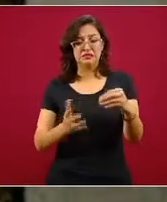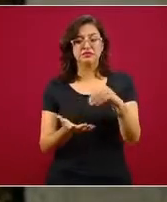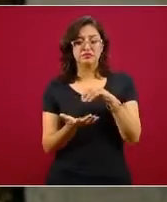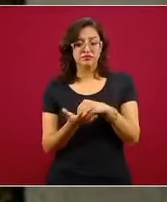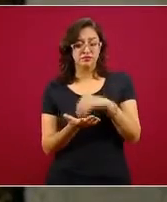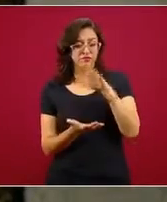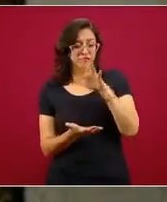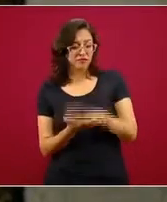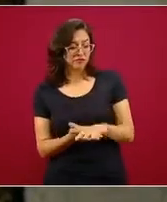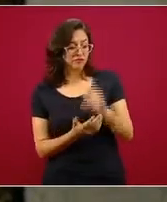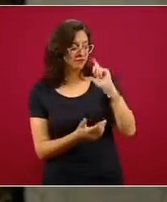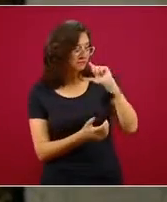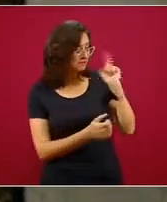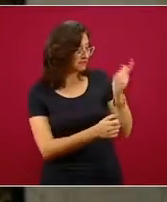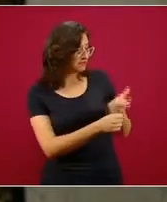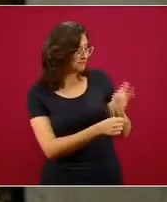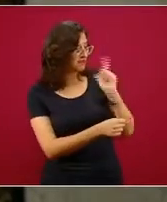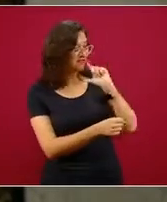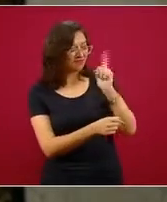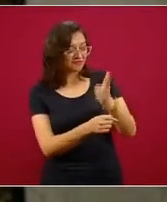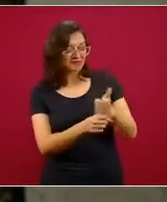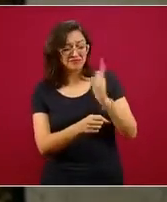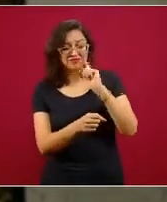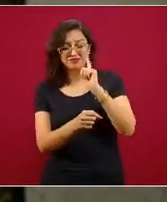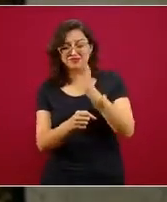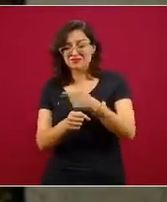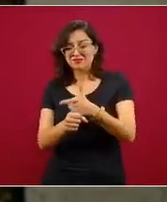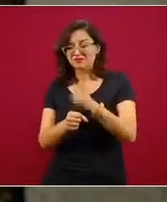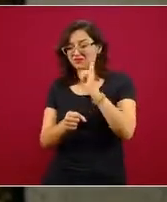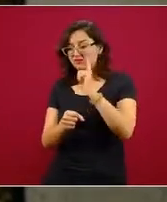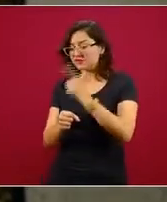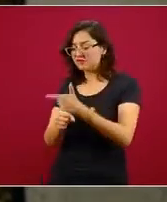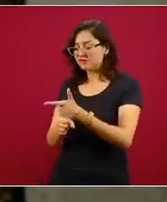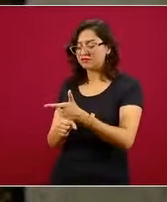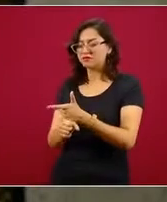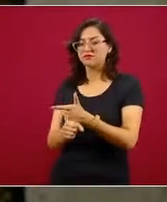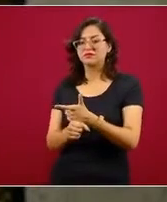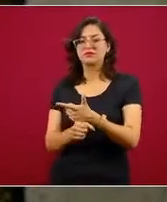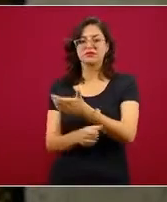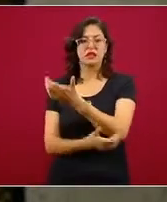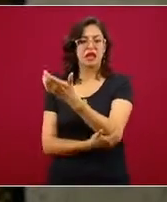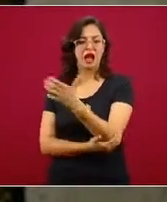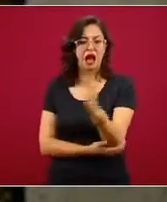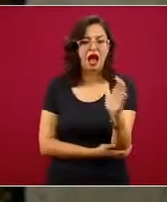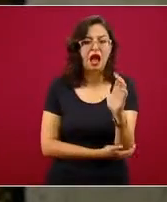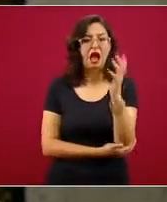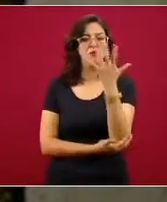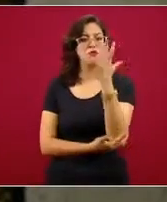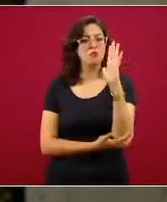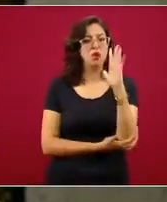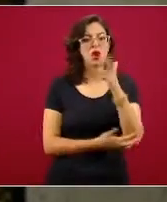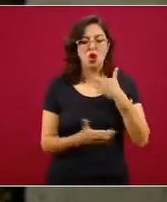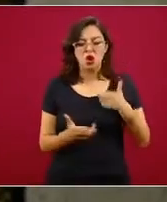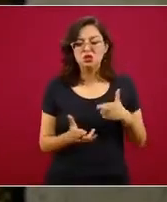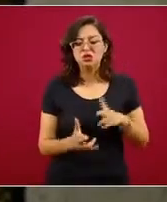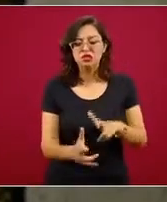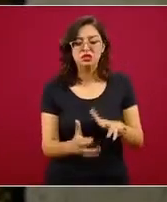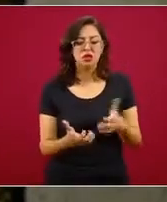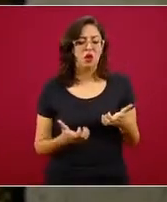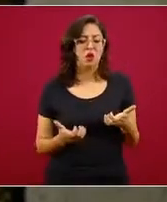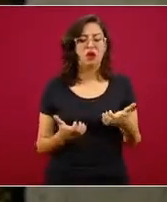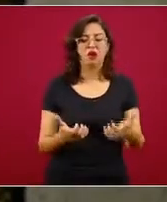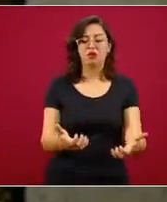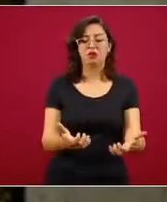Documentamos hallazgos de estos residuos en baldíos, áreas naturales, ríos,